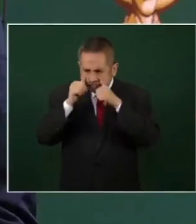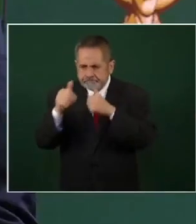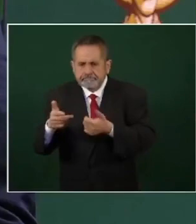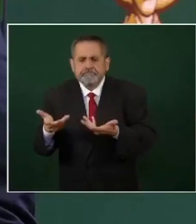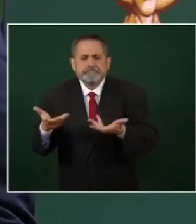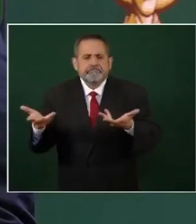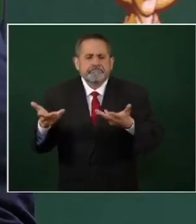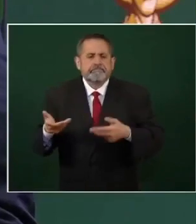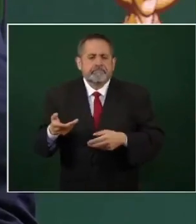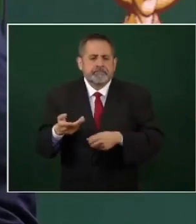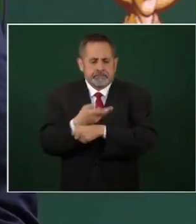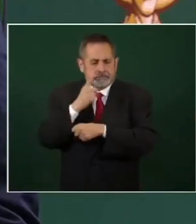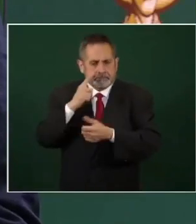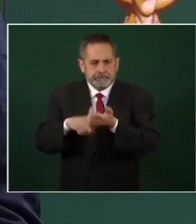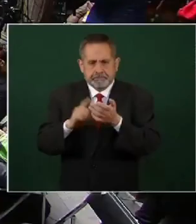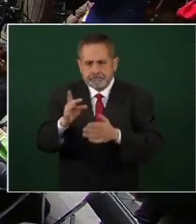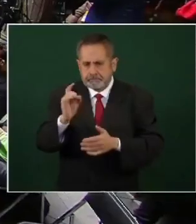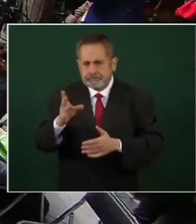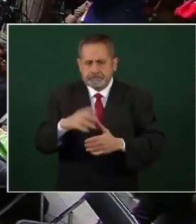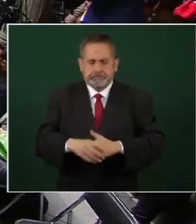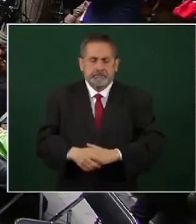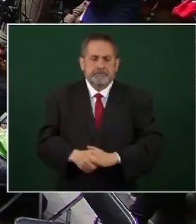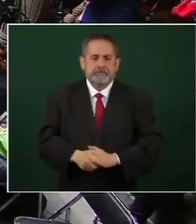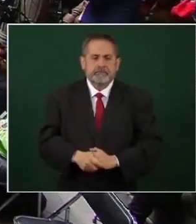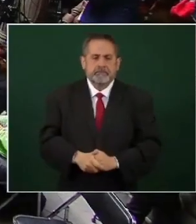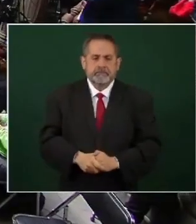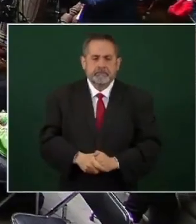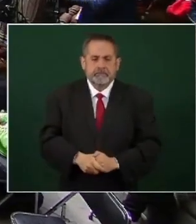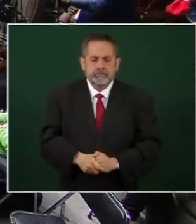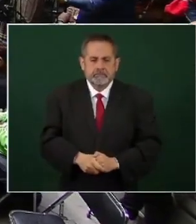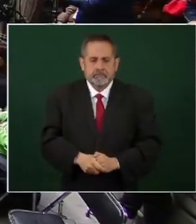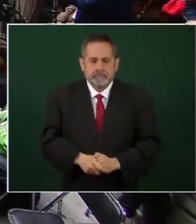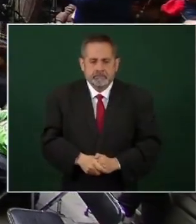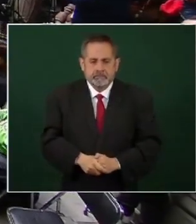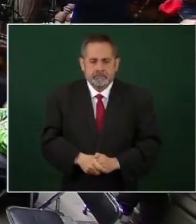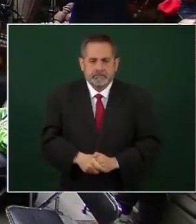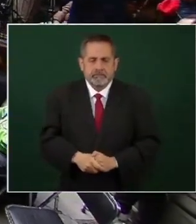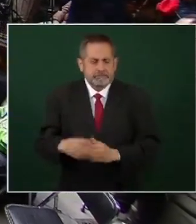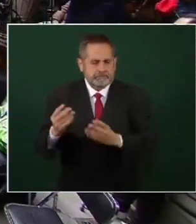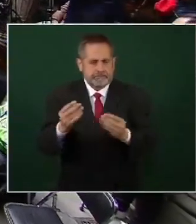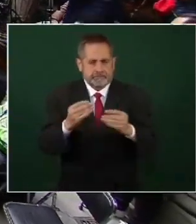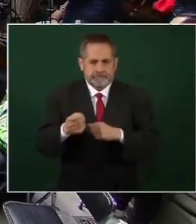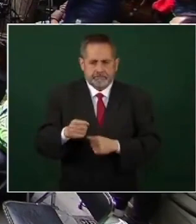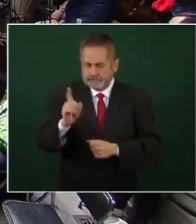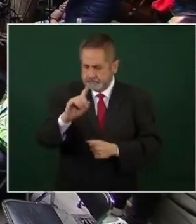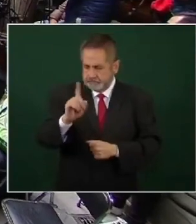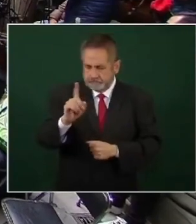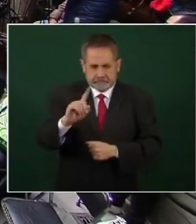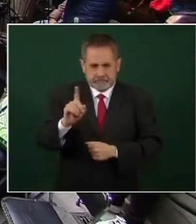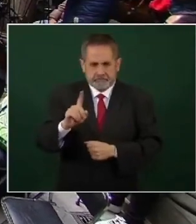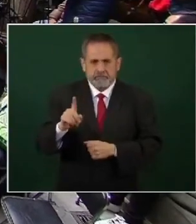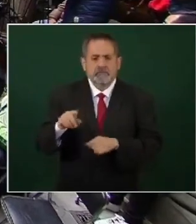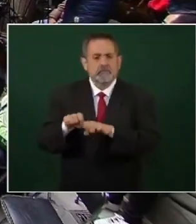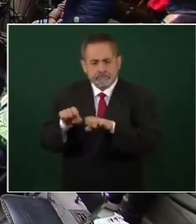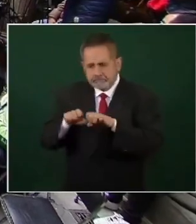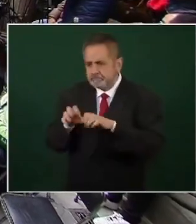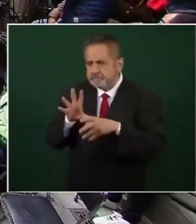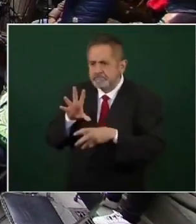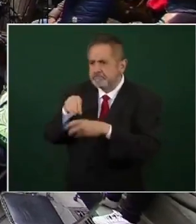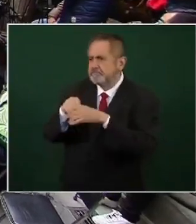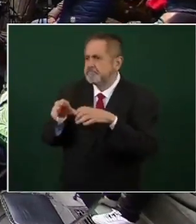ya viéndolo. ¿Mm? No, no, no, hay un equipo ya sobre esto.